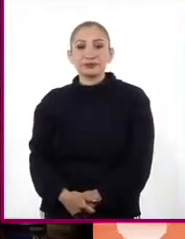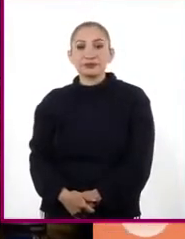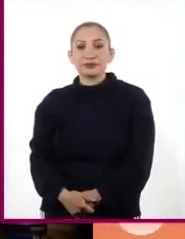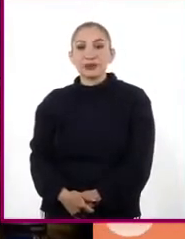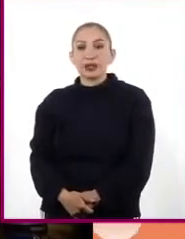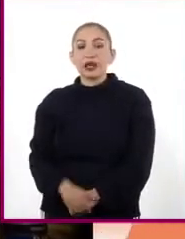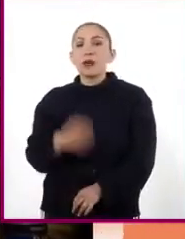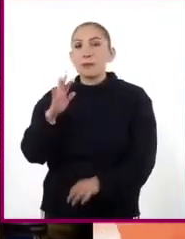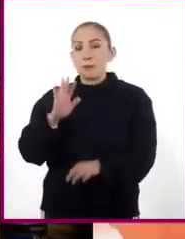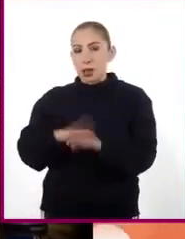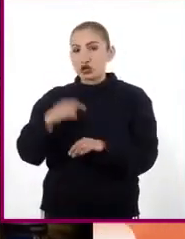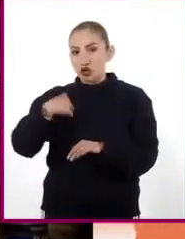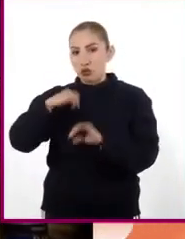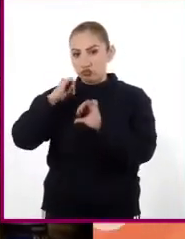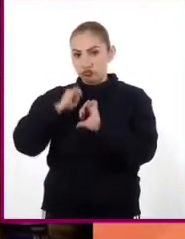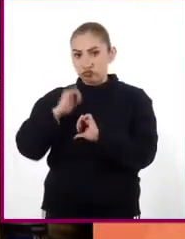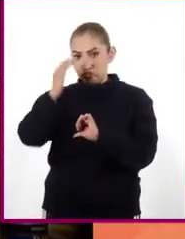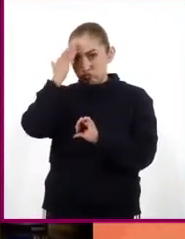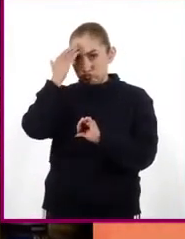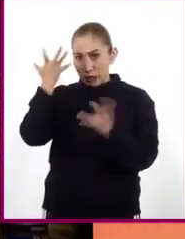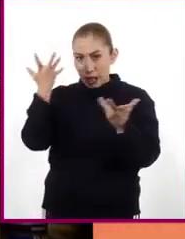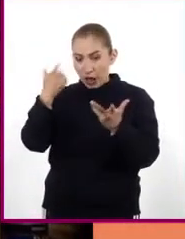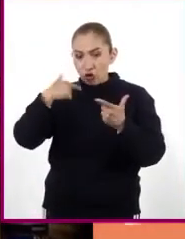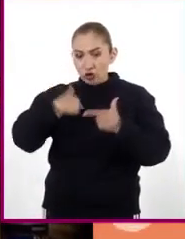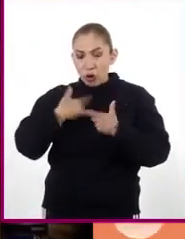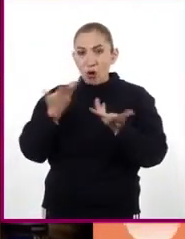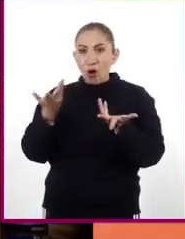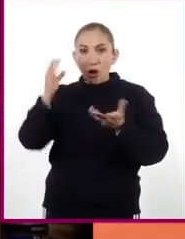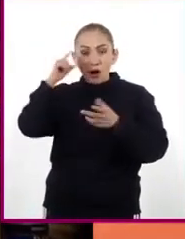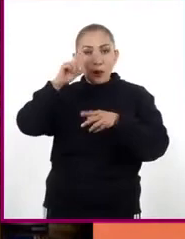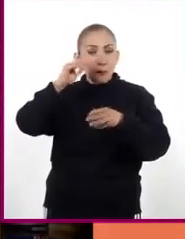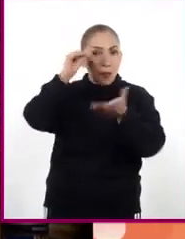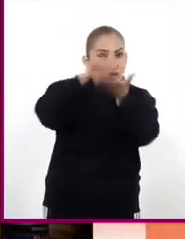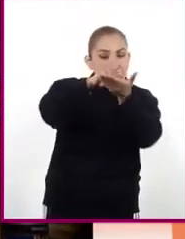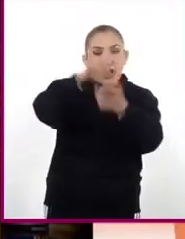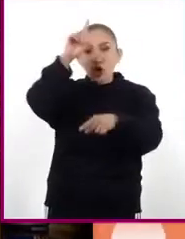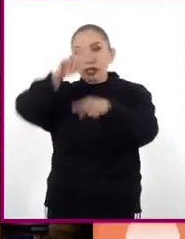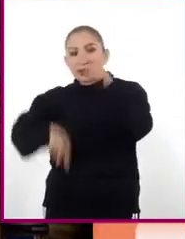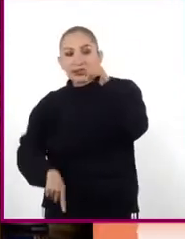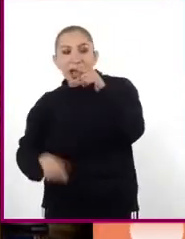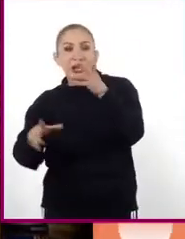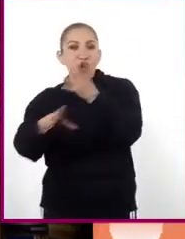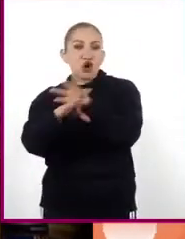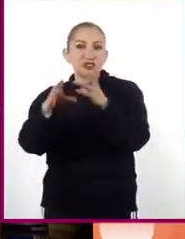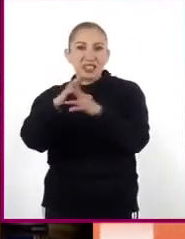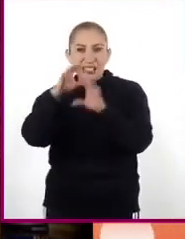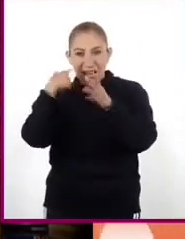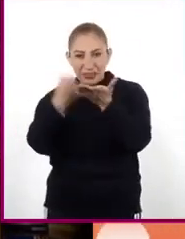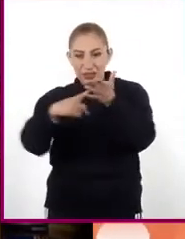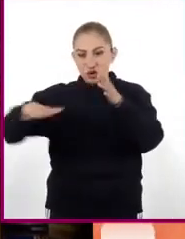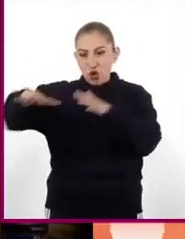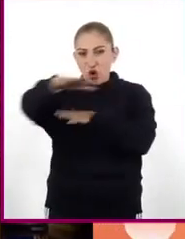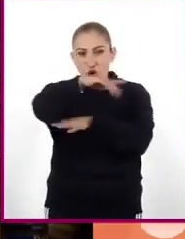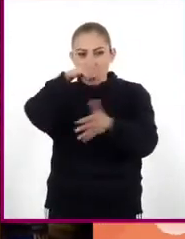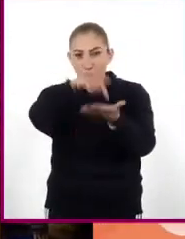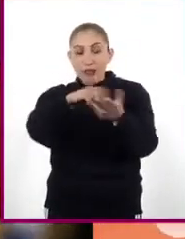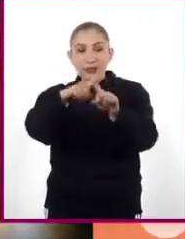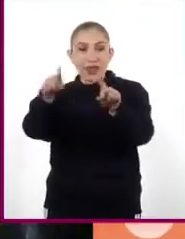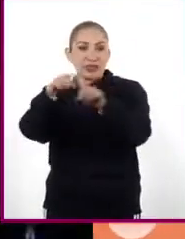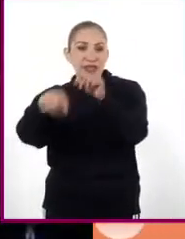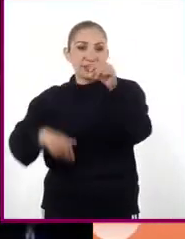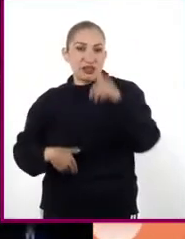Sí, principalmente yo me encargo de montar y desmontar la escenografía que hay en diferentes